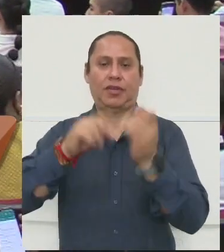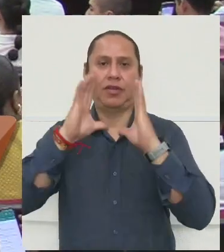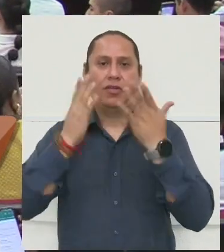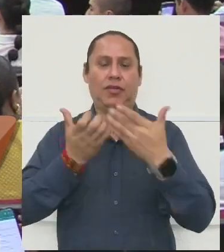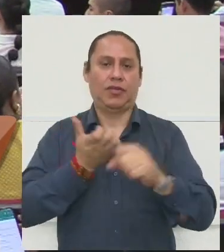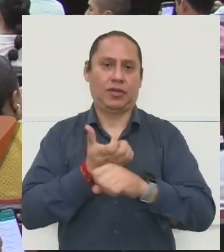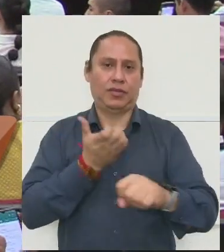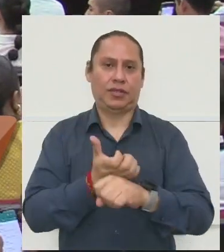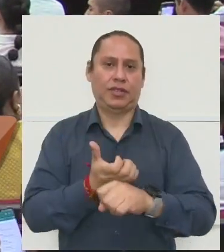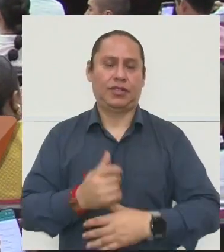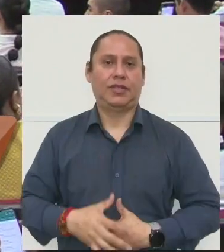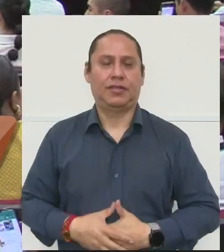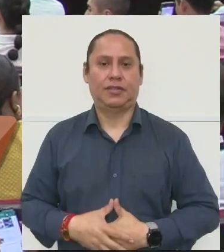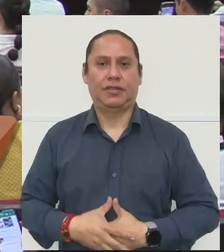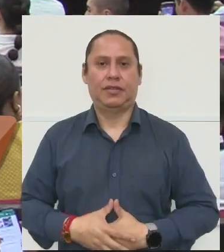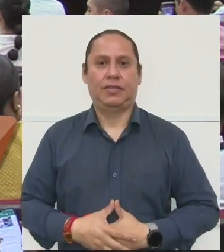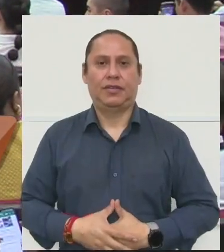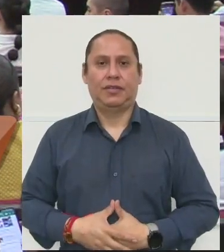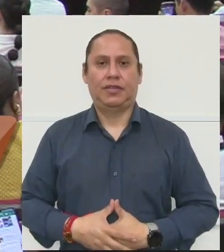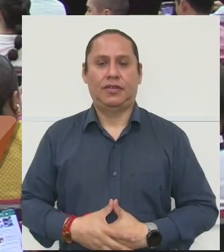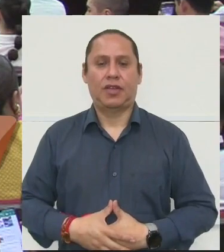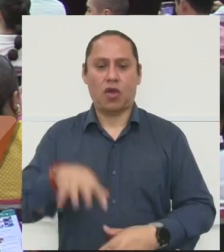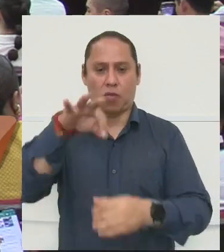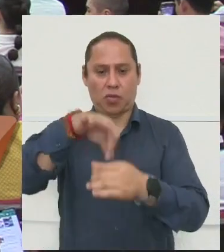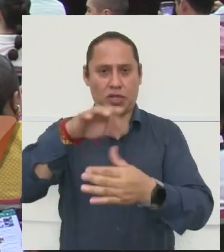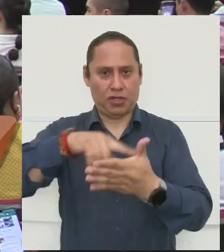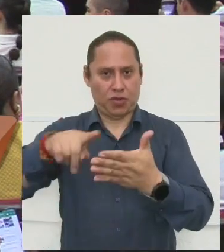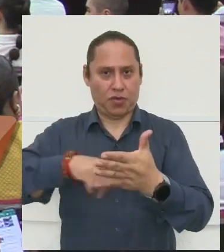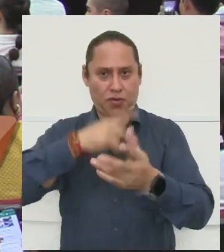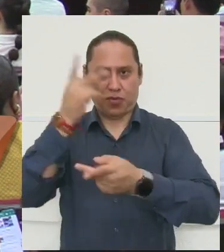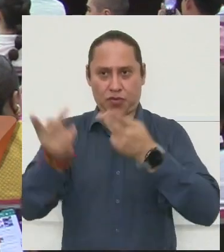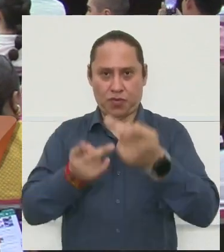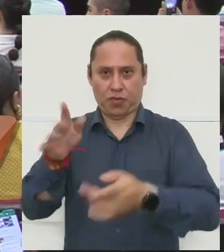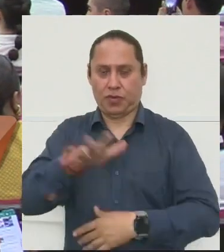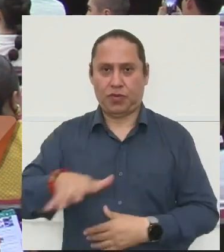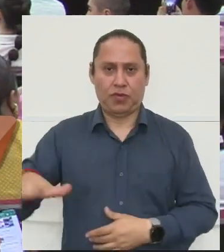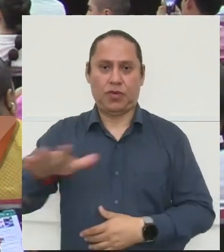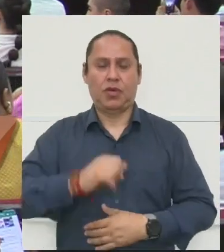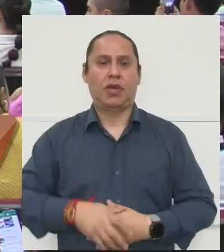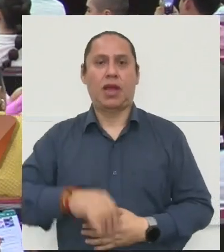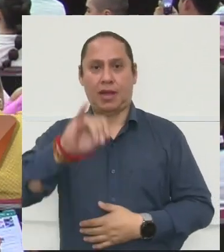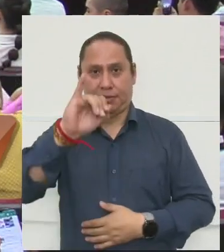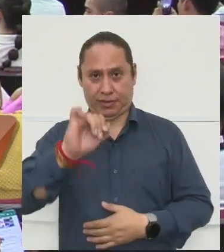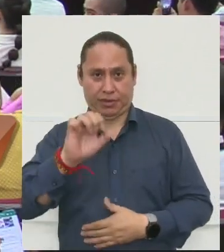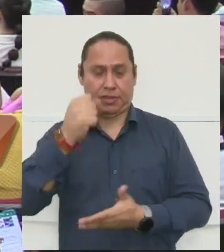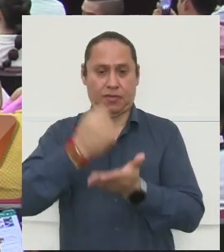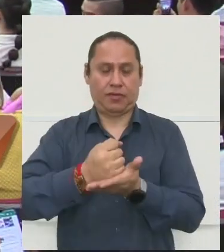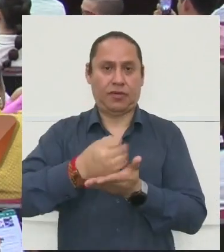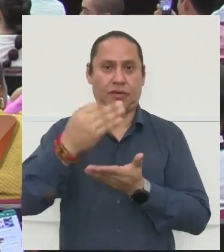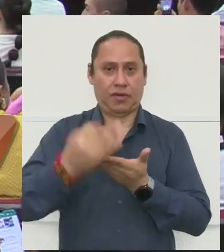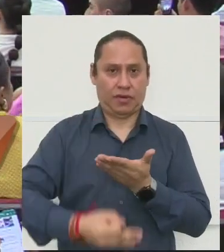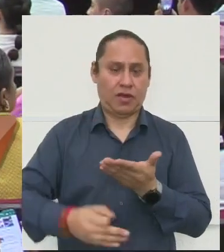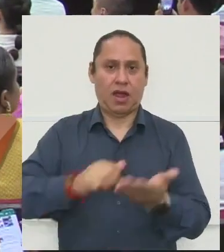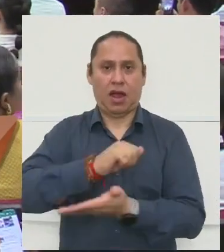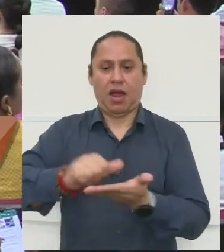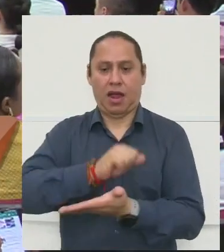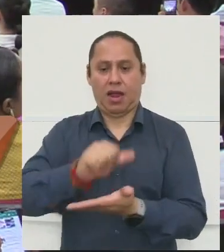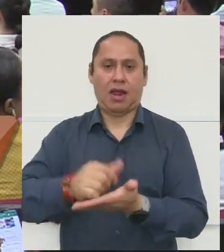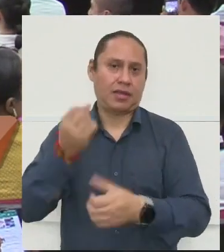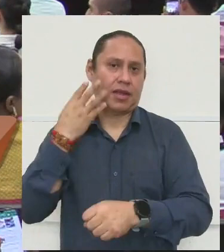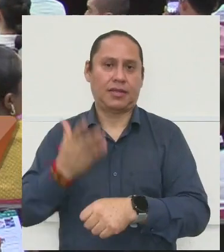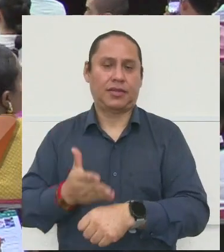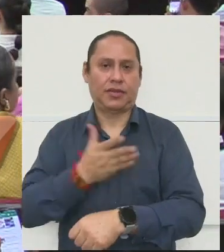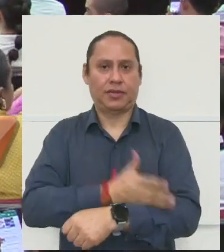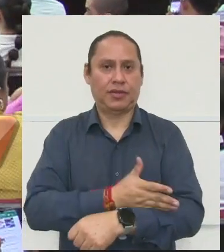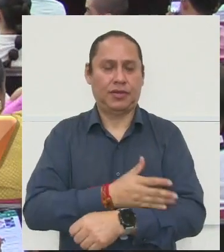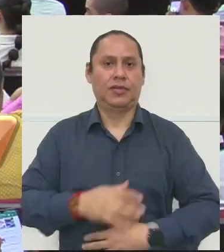de este honorable congreso del estado en votación económica se pregunta la honorable asamblea si se aprueba el acta de la sesión